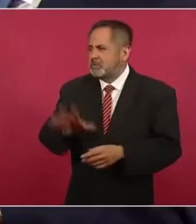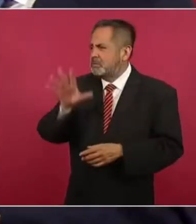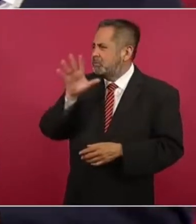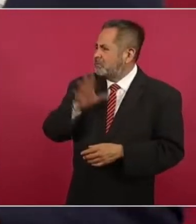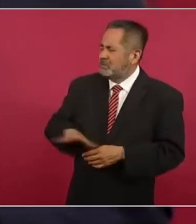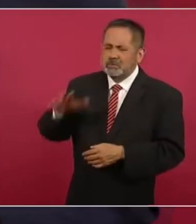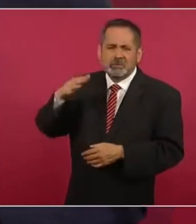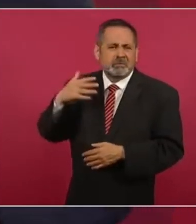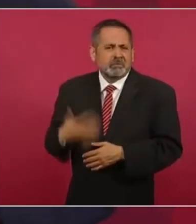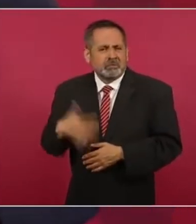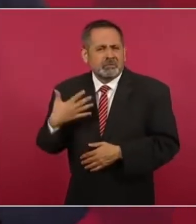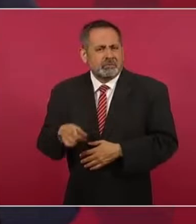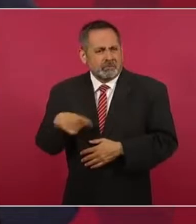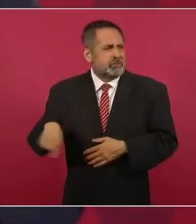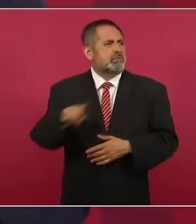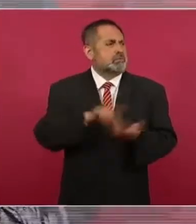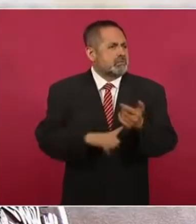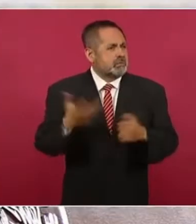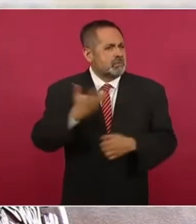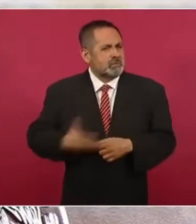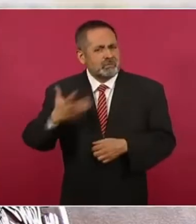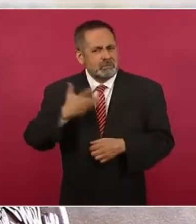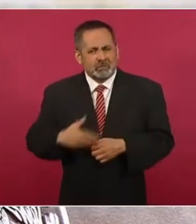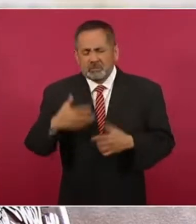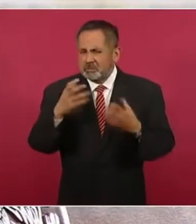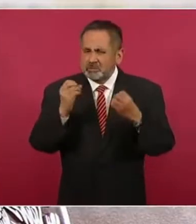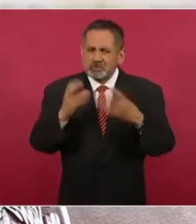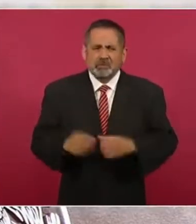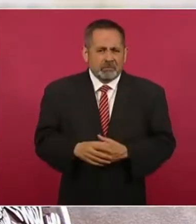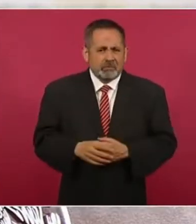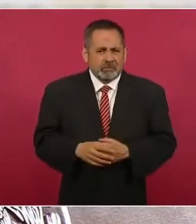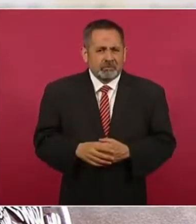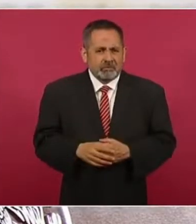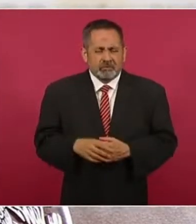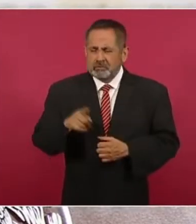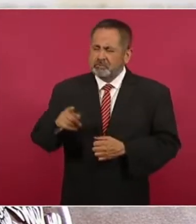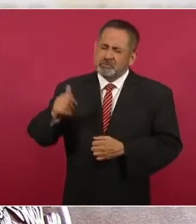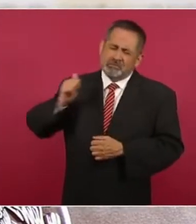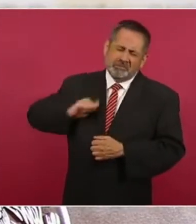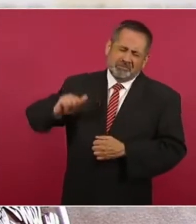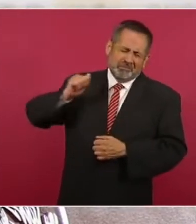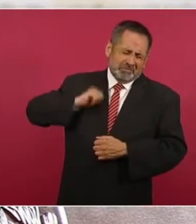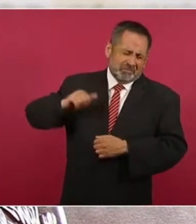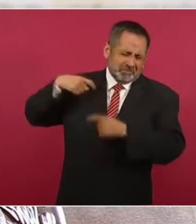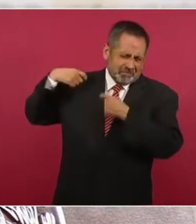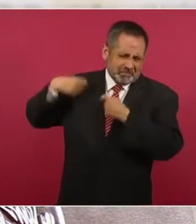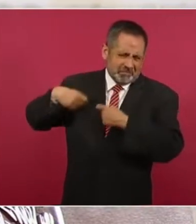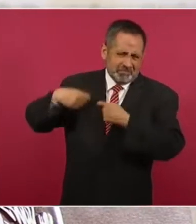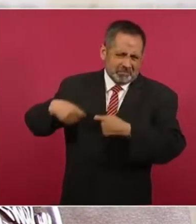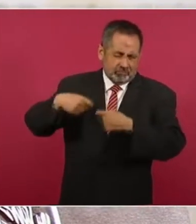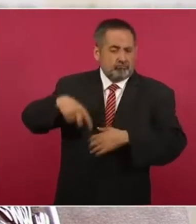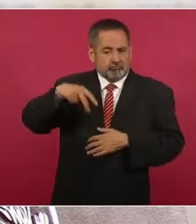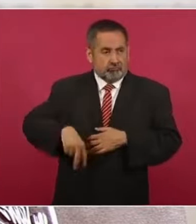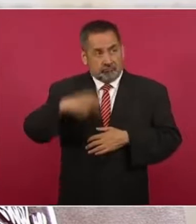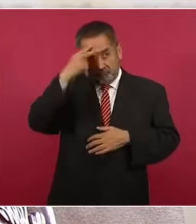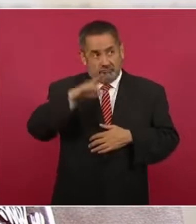las culturas que vienen de lejos, de las grandes civilizaciones que florecieron en